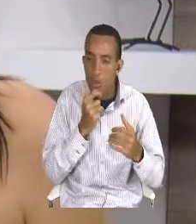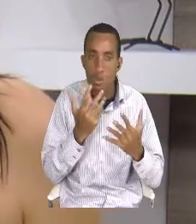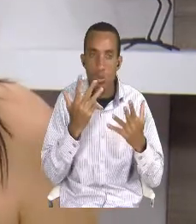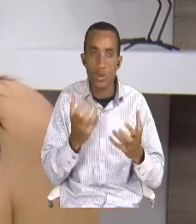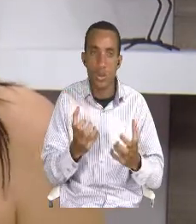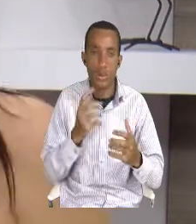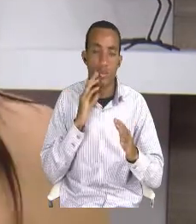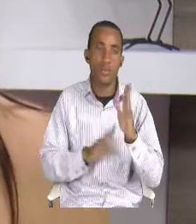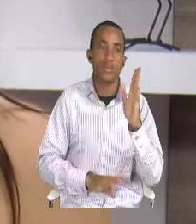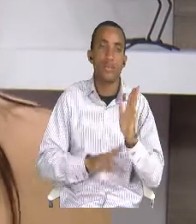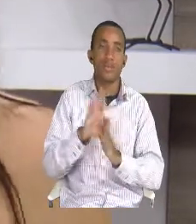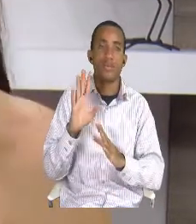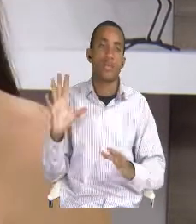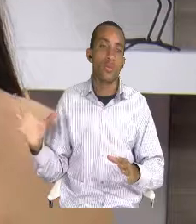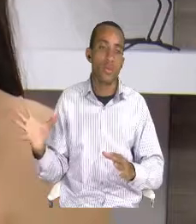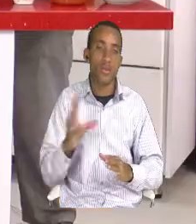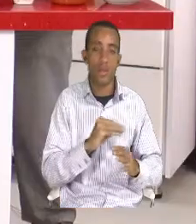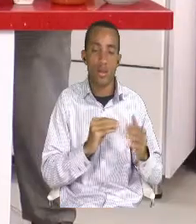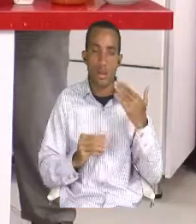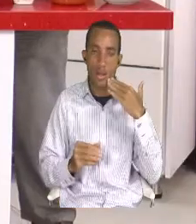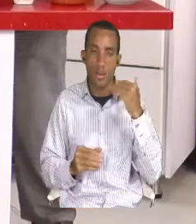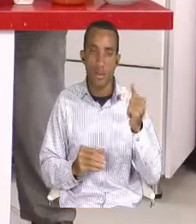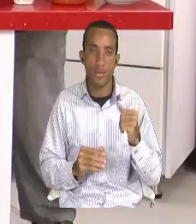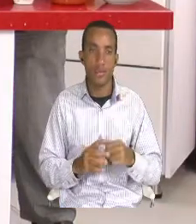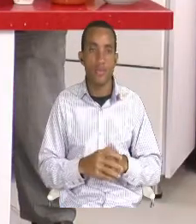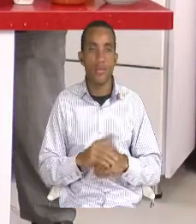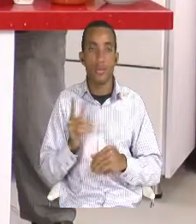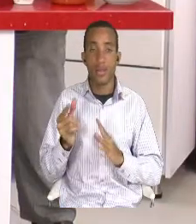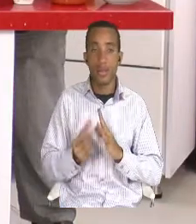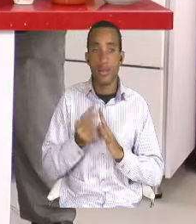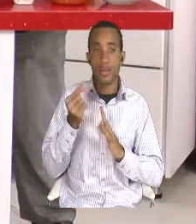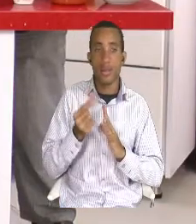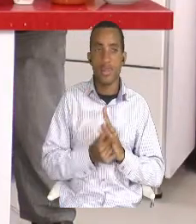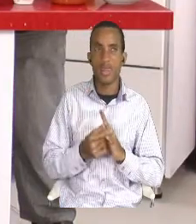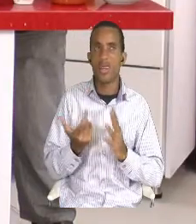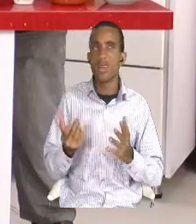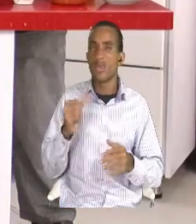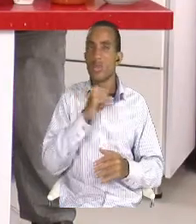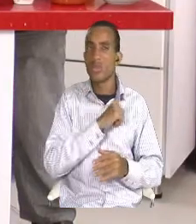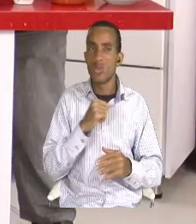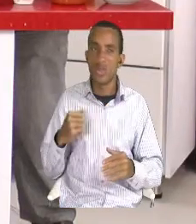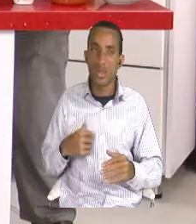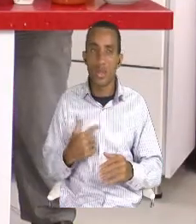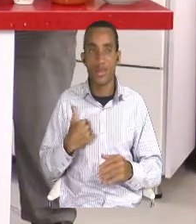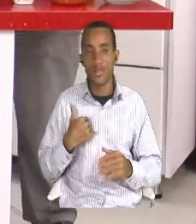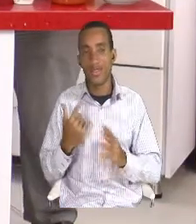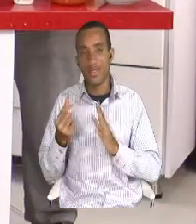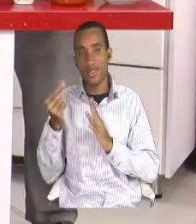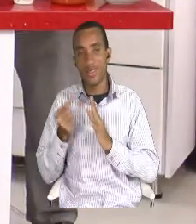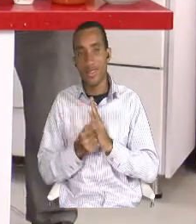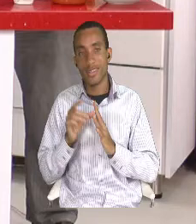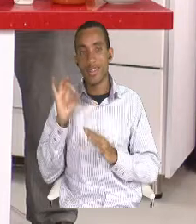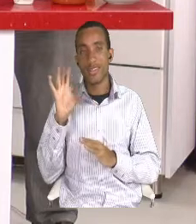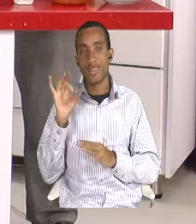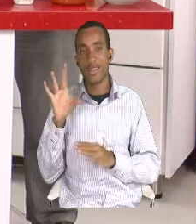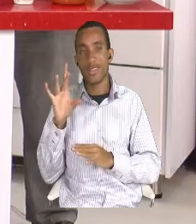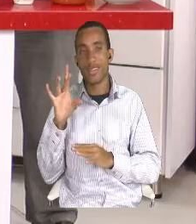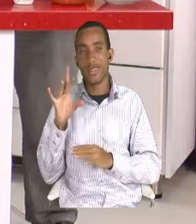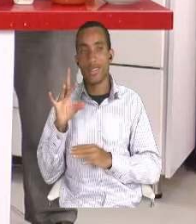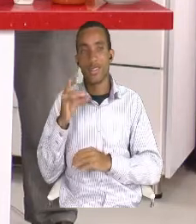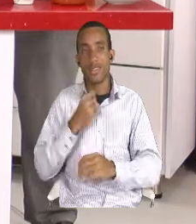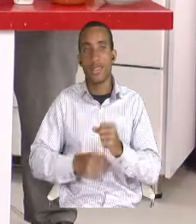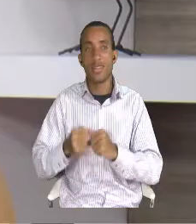adelante como todas las mujeres barranqueñas. Claro que sí. Emperatriz es casada, soltera. Casada, hace 15 años. Hace 15 años. Sí, señora, con